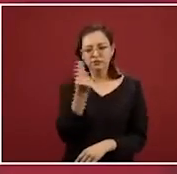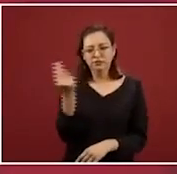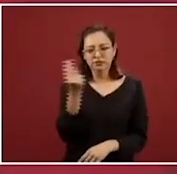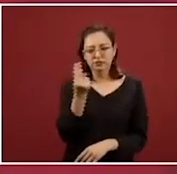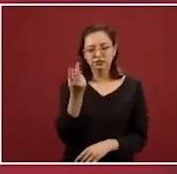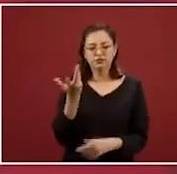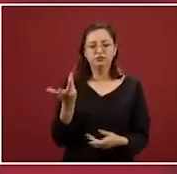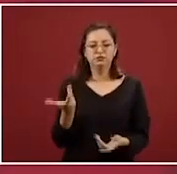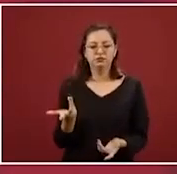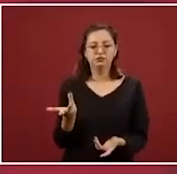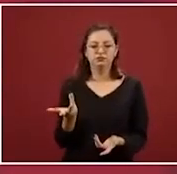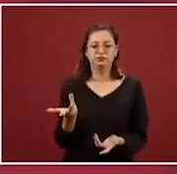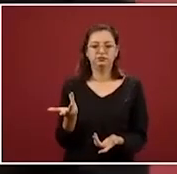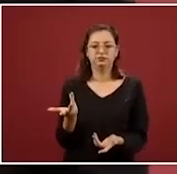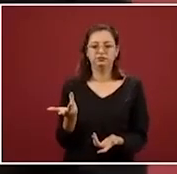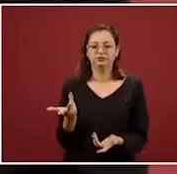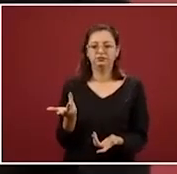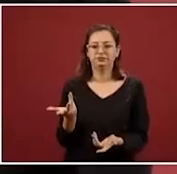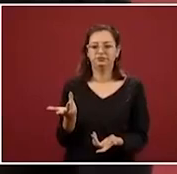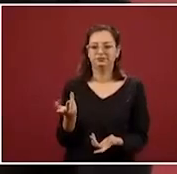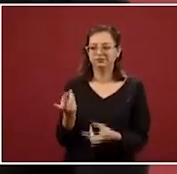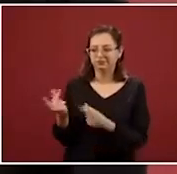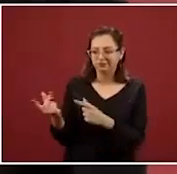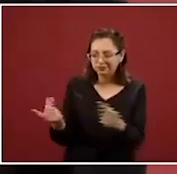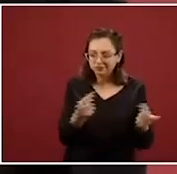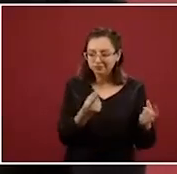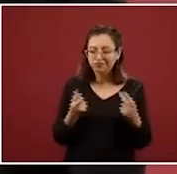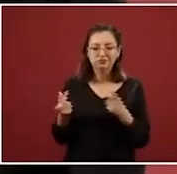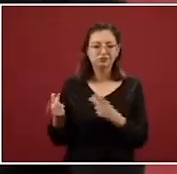es lo que le da vida al pueblo,